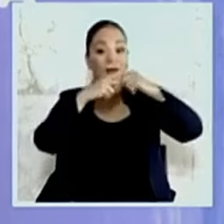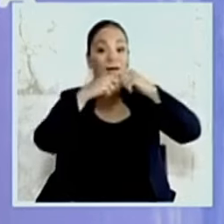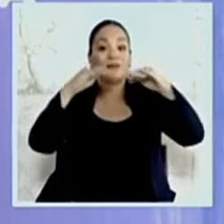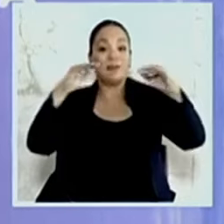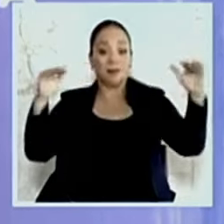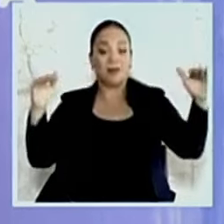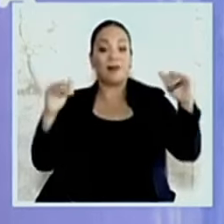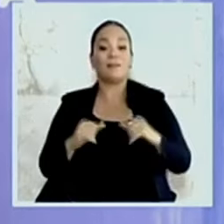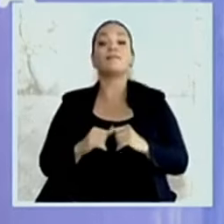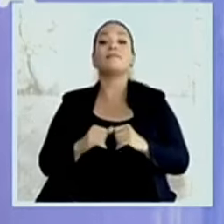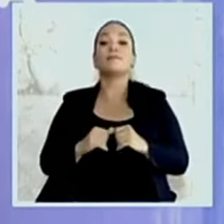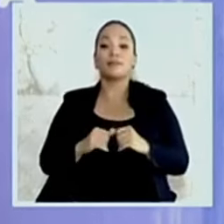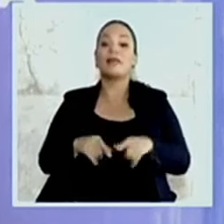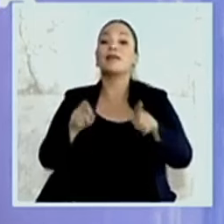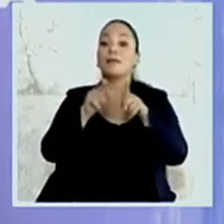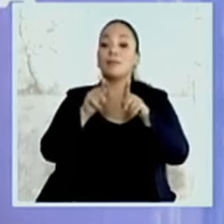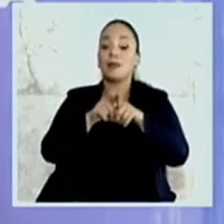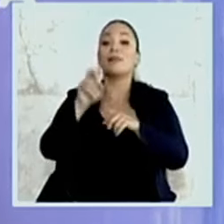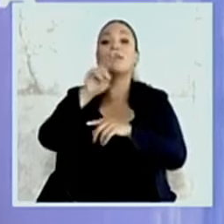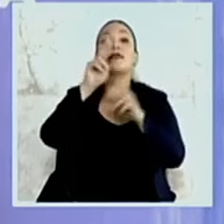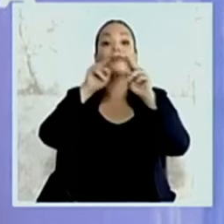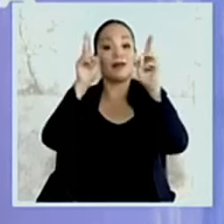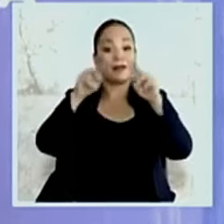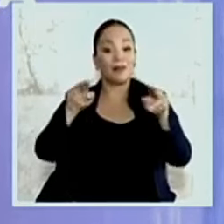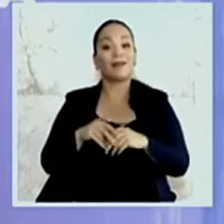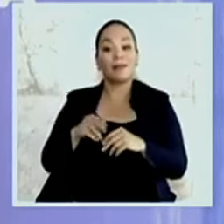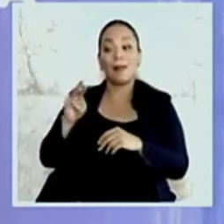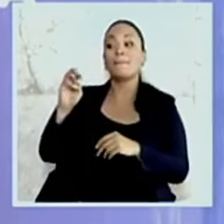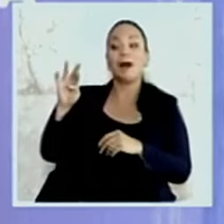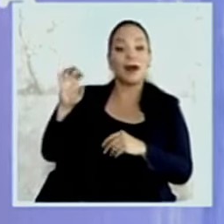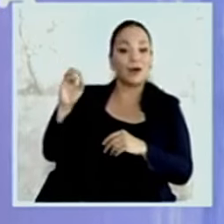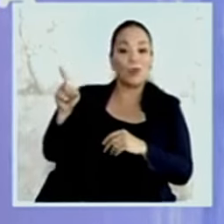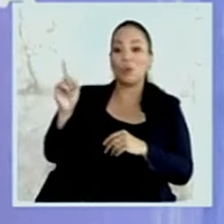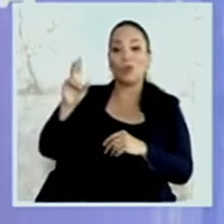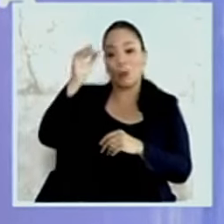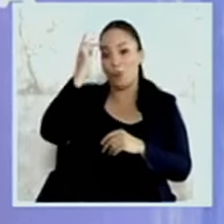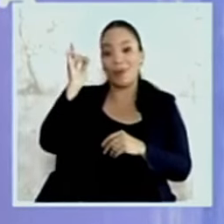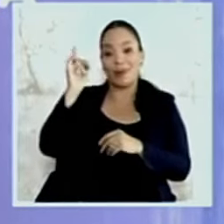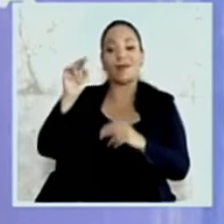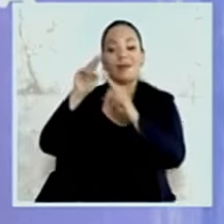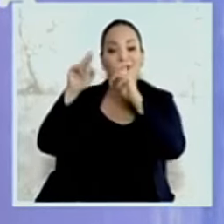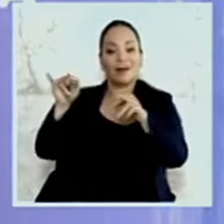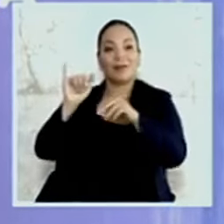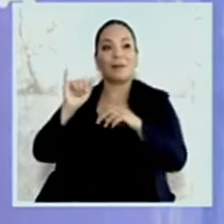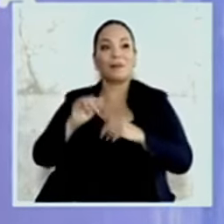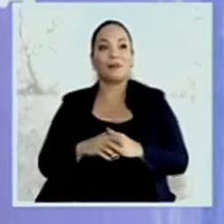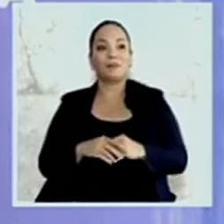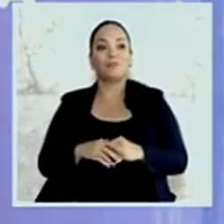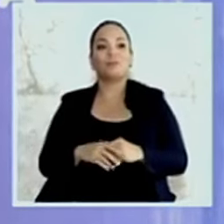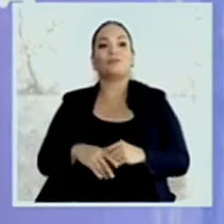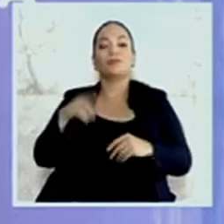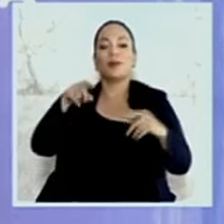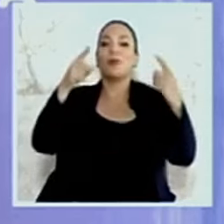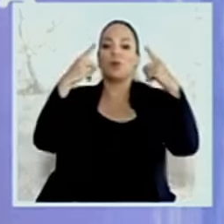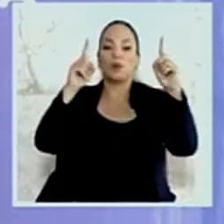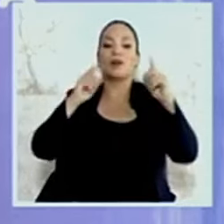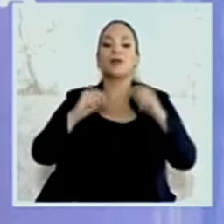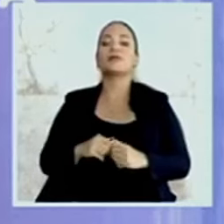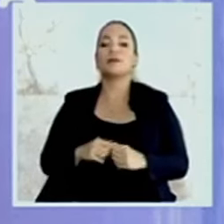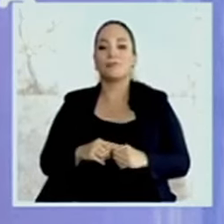sigo insistiendo. La meta de alcanzar el 100% de cobertura eléctrica de la población y